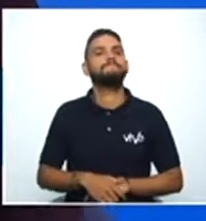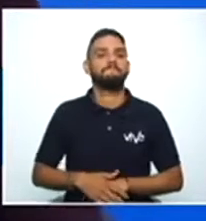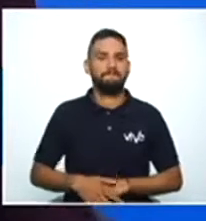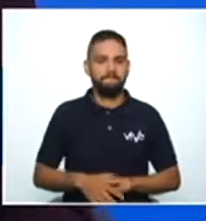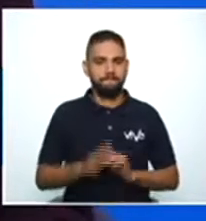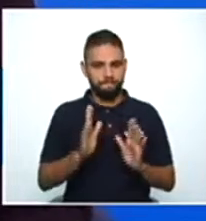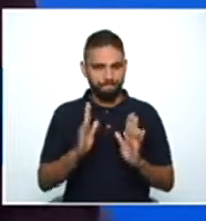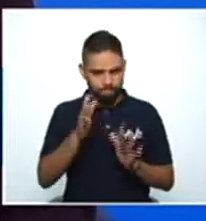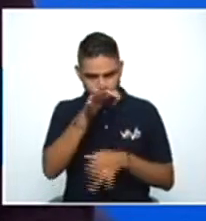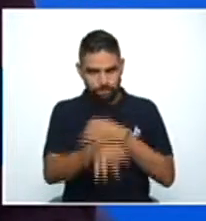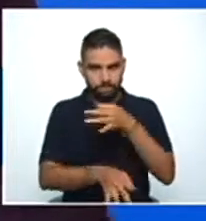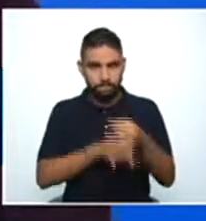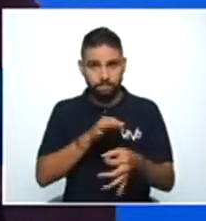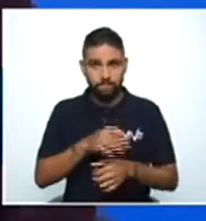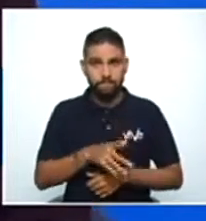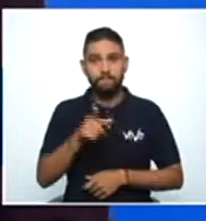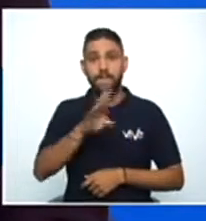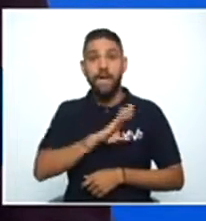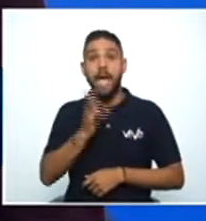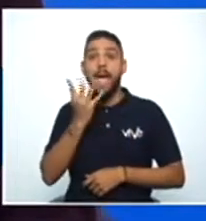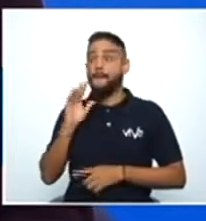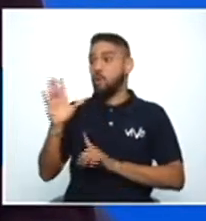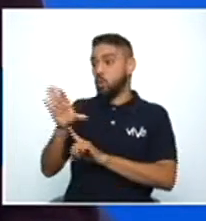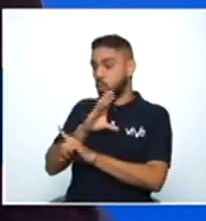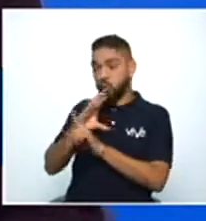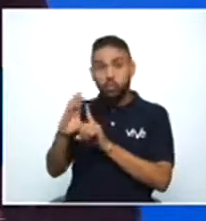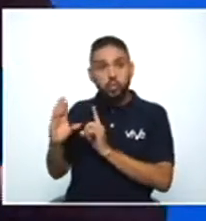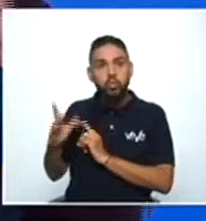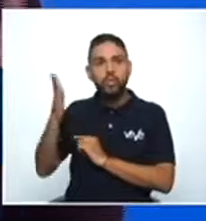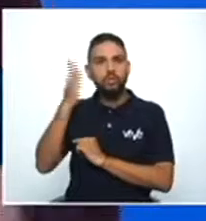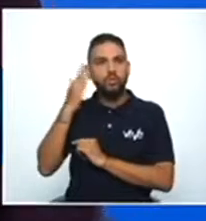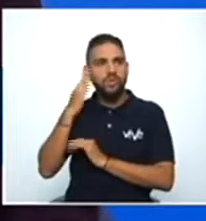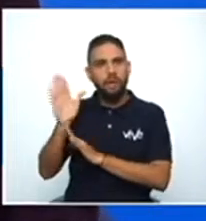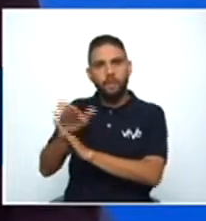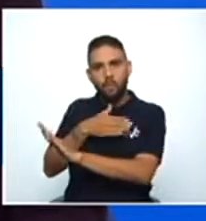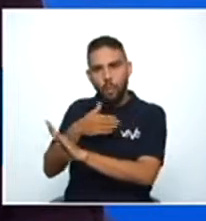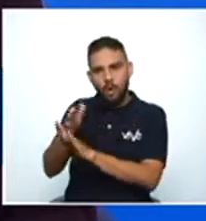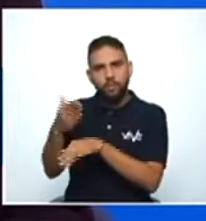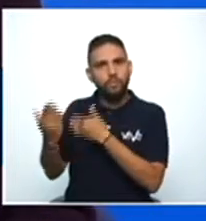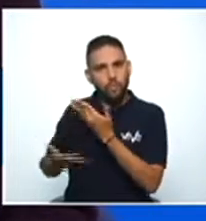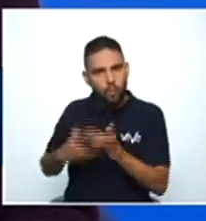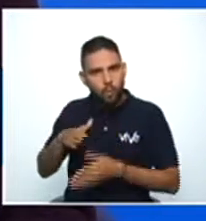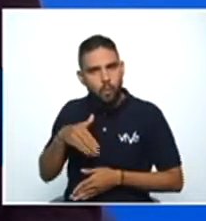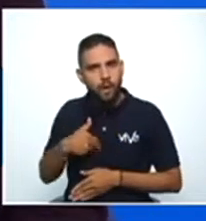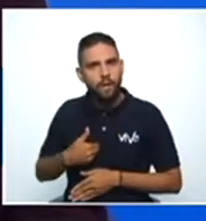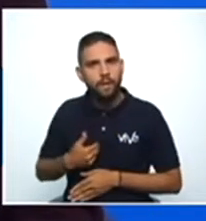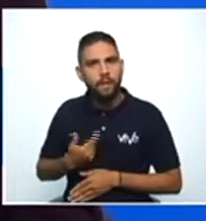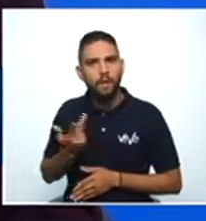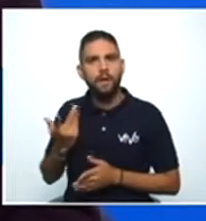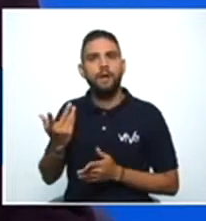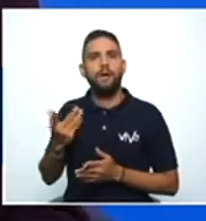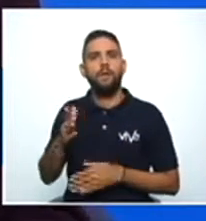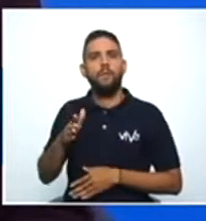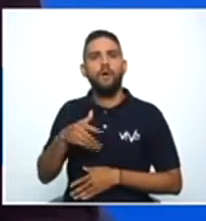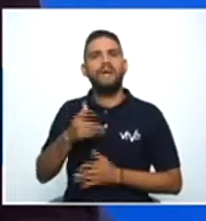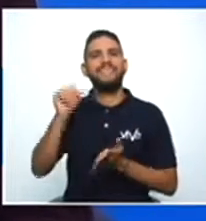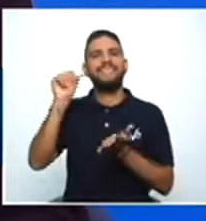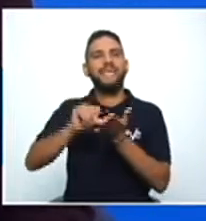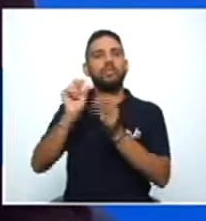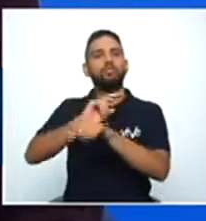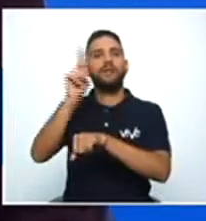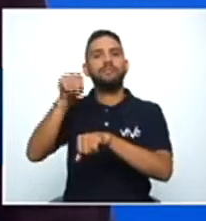hacer si escultor están interesados en publicar toda la discográfica puedes acercarte a la sede